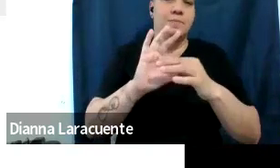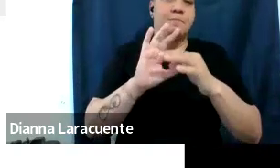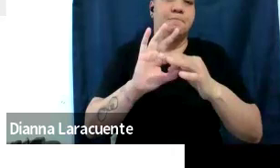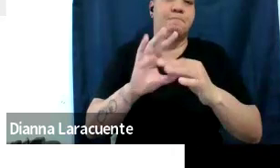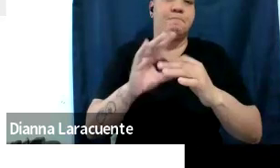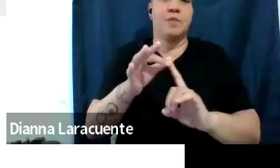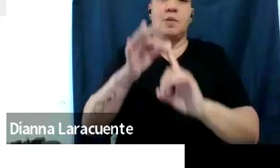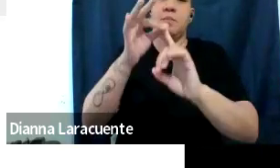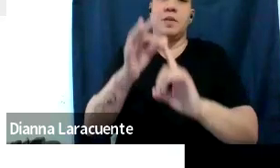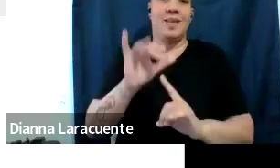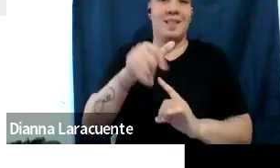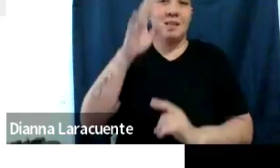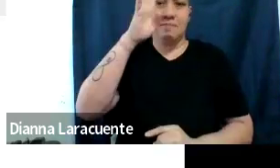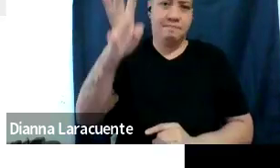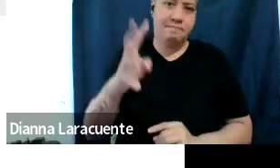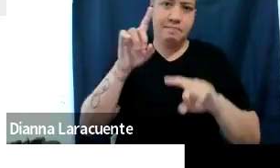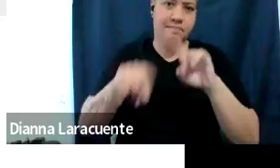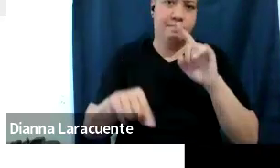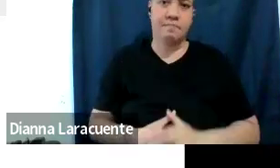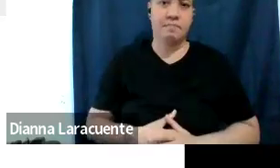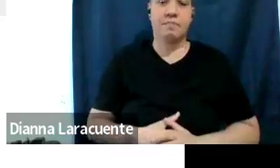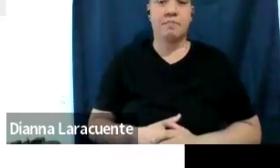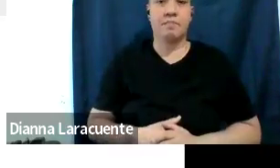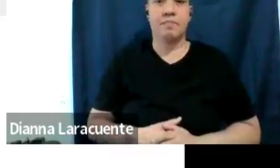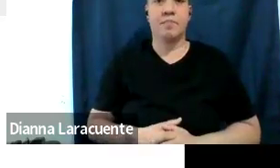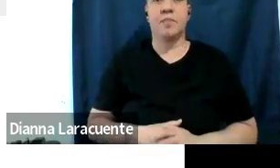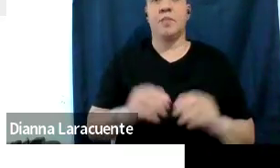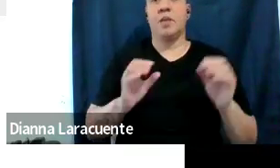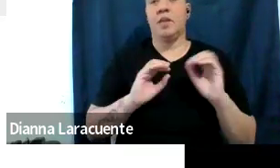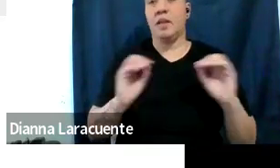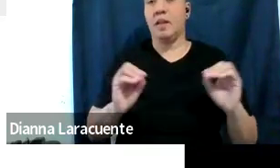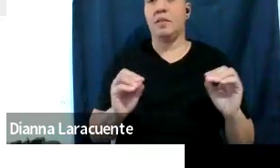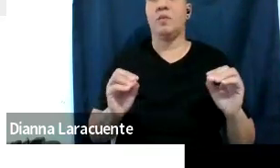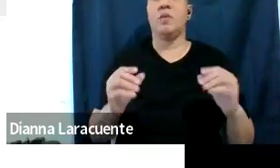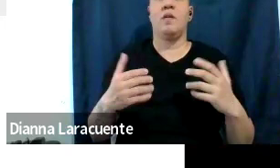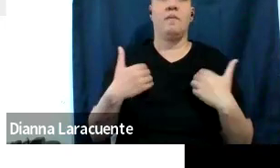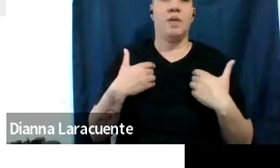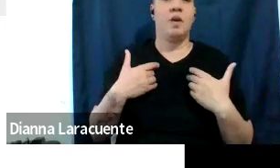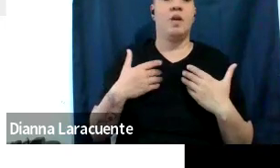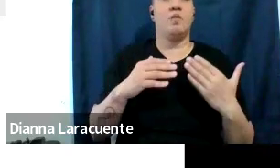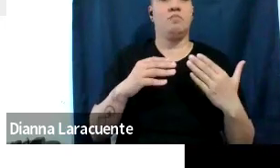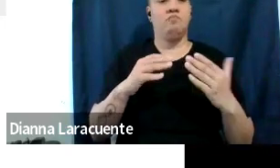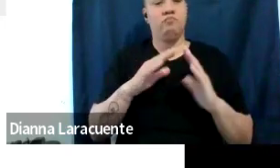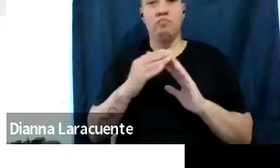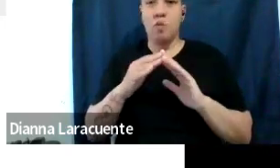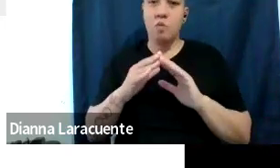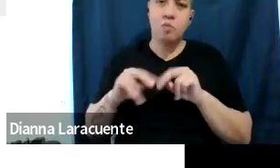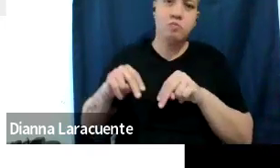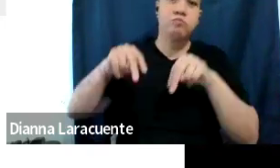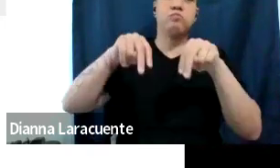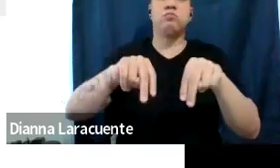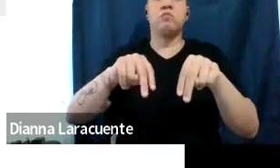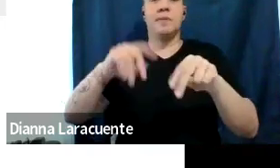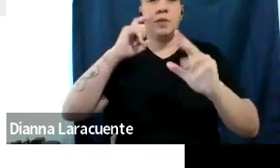no se improvisa. Ahí no había nadie, ahí había un pueblo que se levantó a reconocer un hombre que